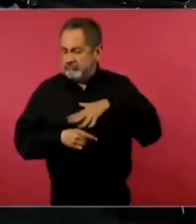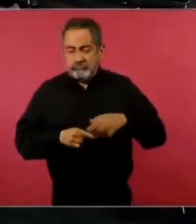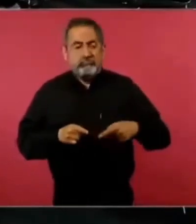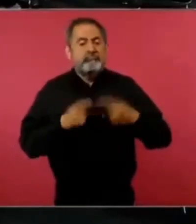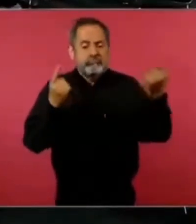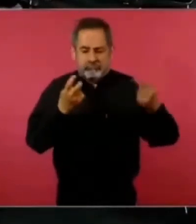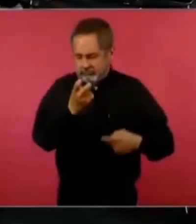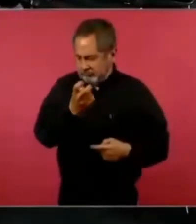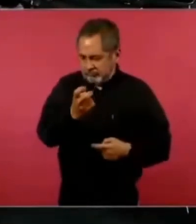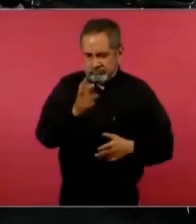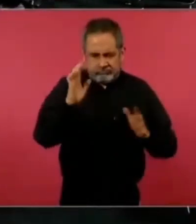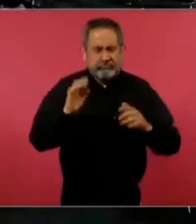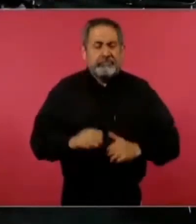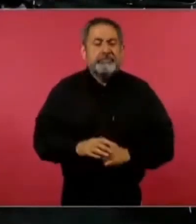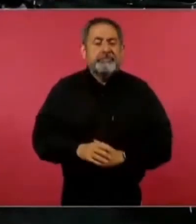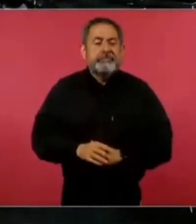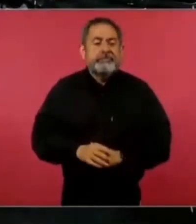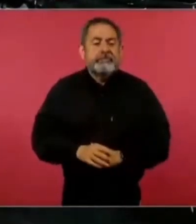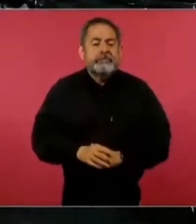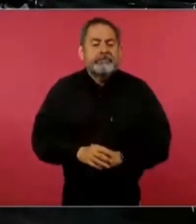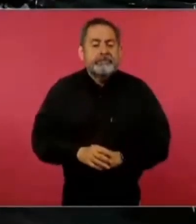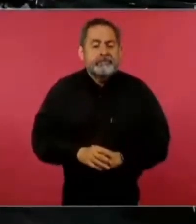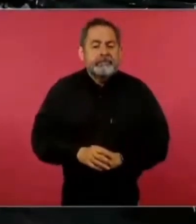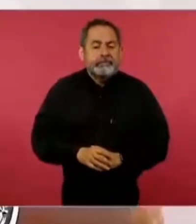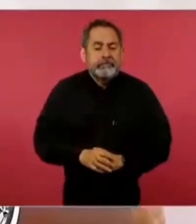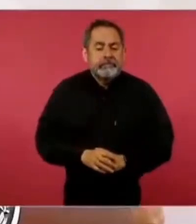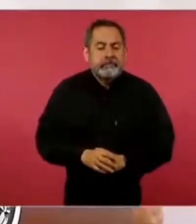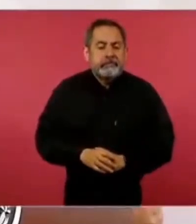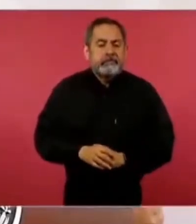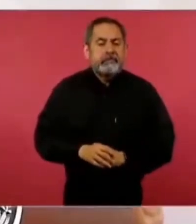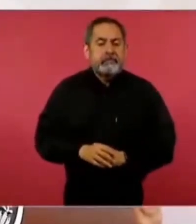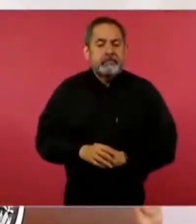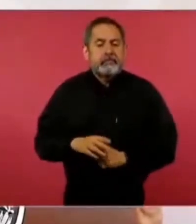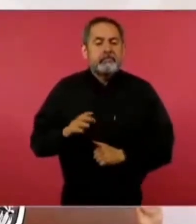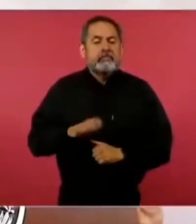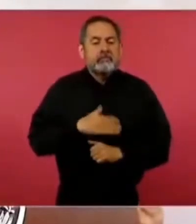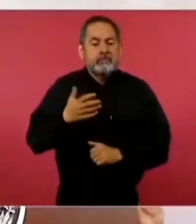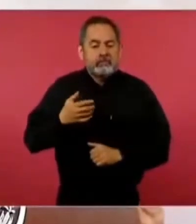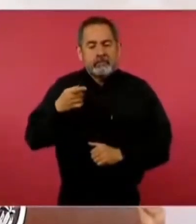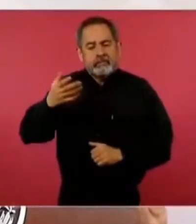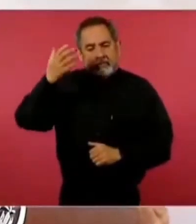desde que se rompió la tradición